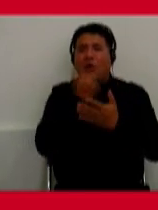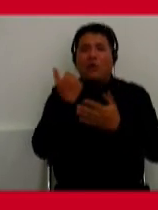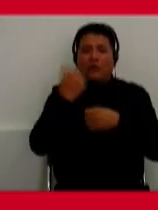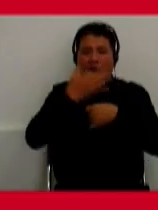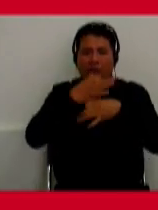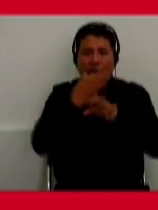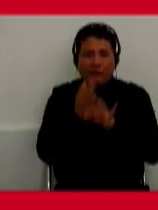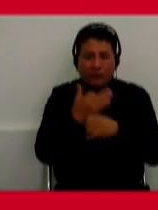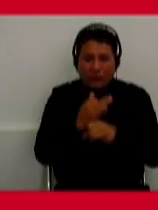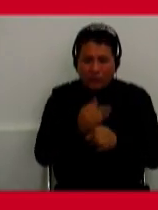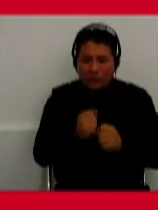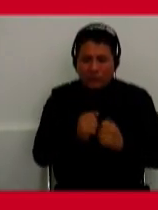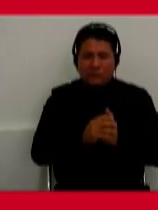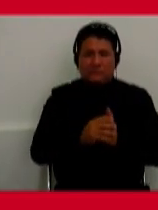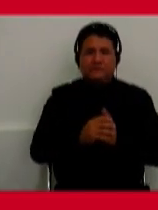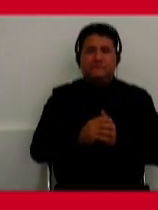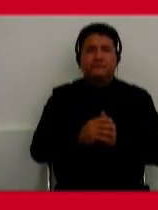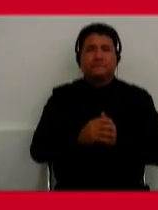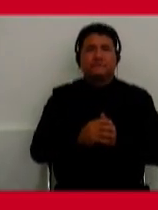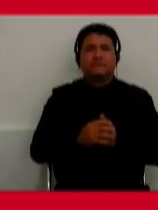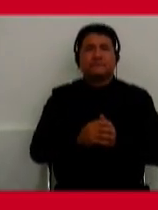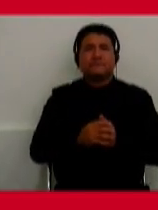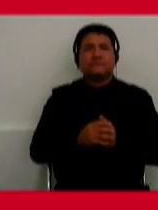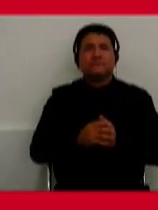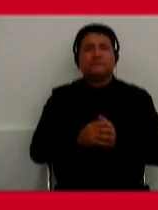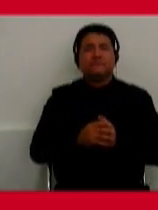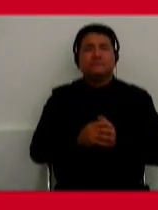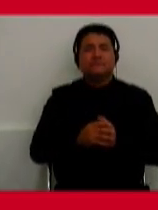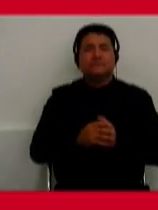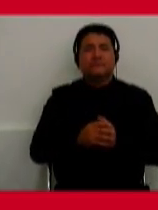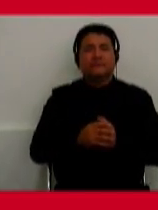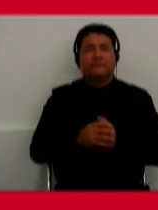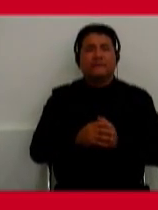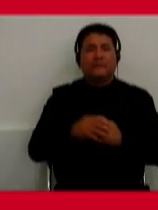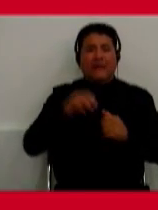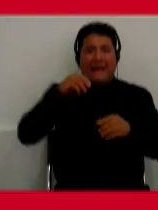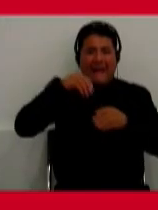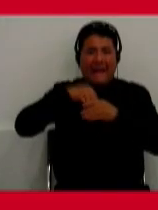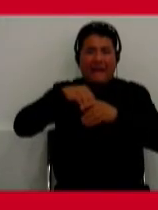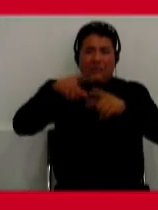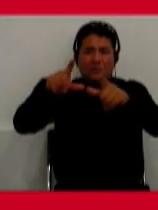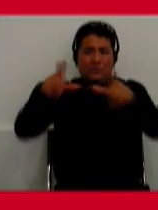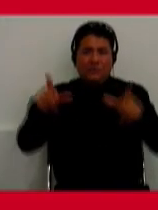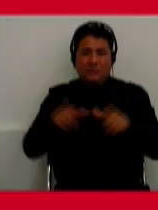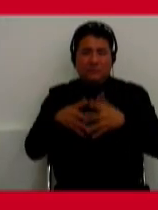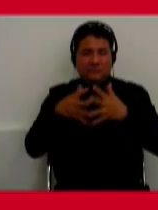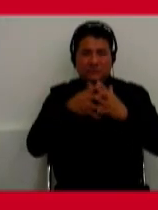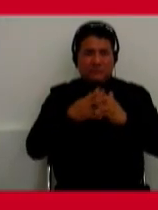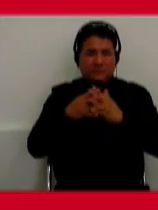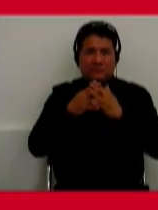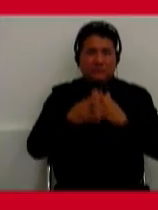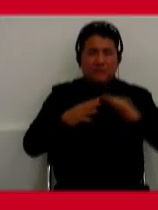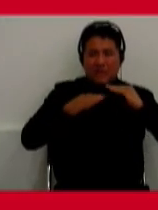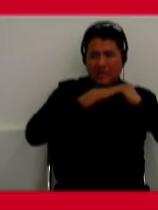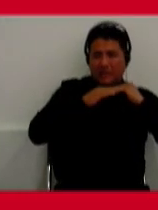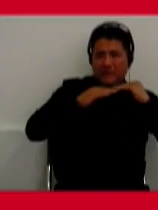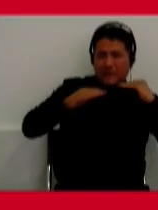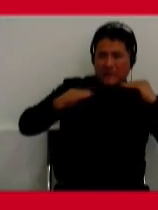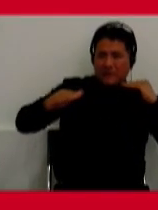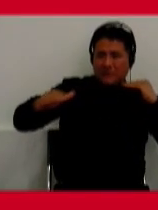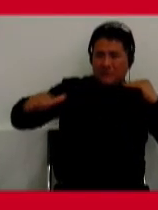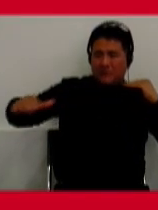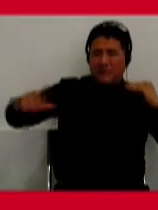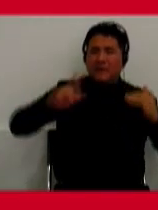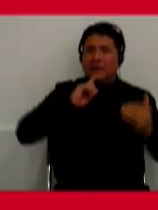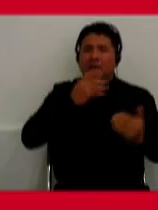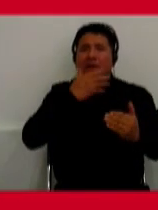caso curioso, un paréntesis, en Nevada son pisos de 3 porque los yacimientos son más pequeños. En San Gabriel los yacimientos son en el plano horizontal un poco más grandes y es por eso